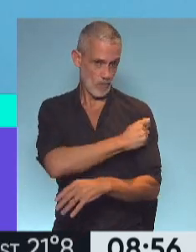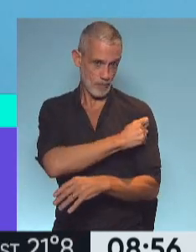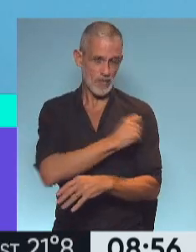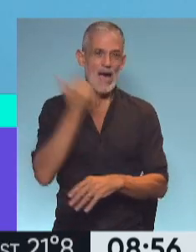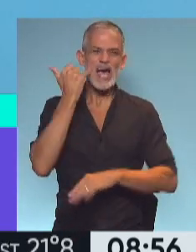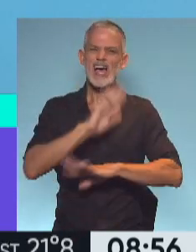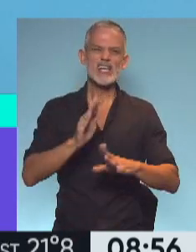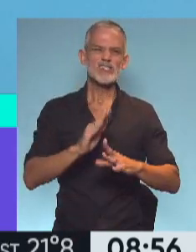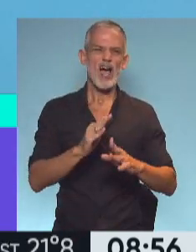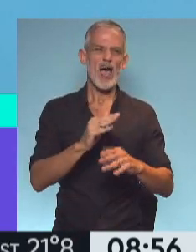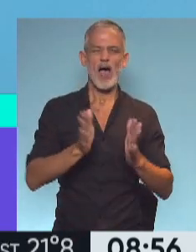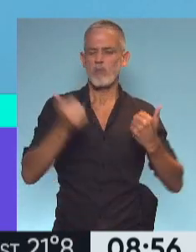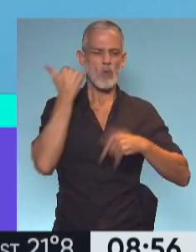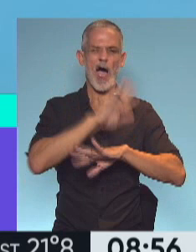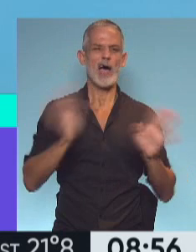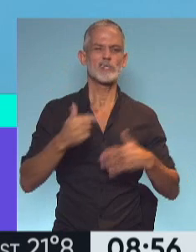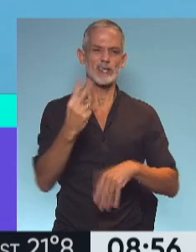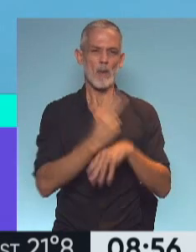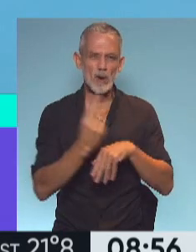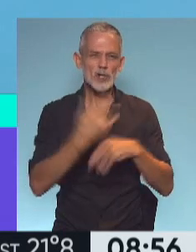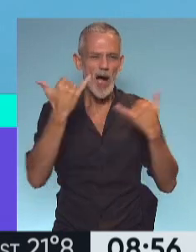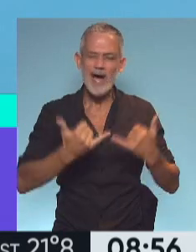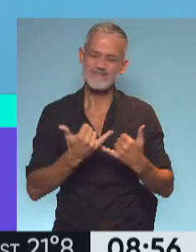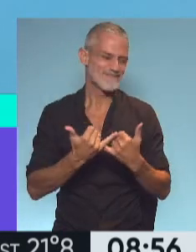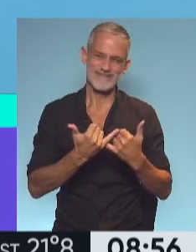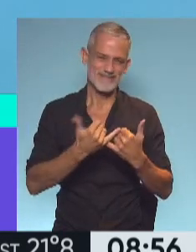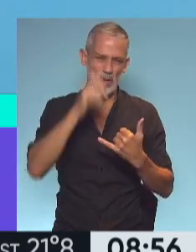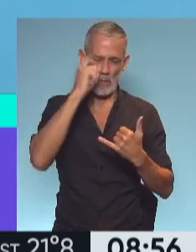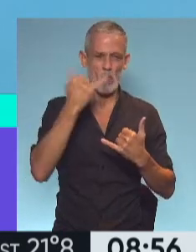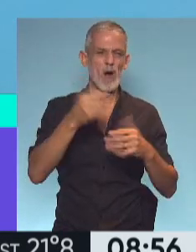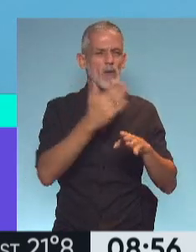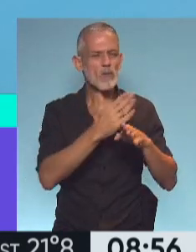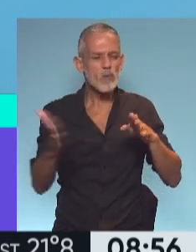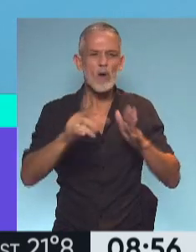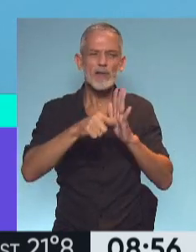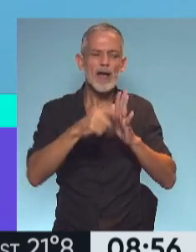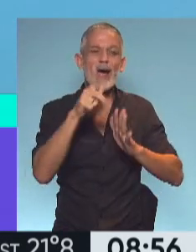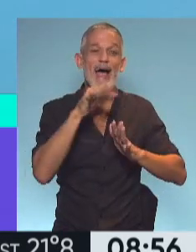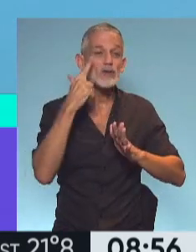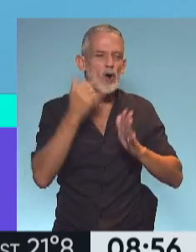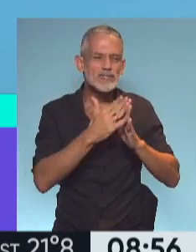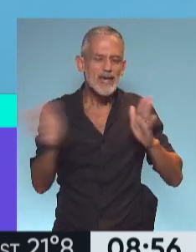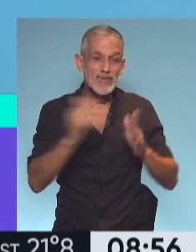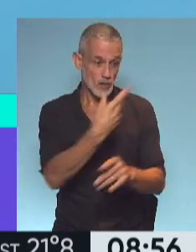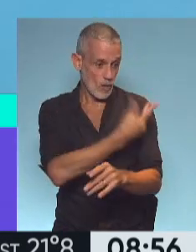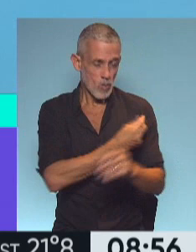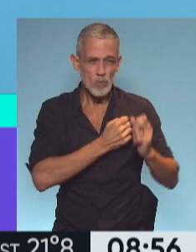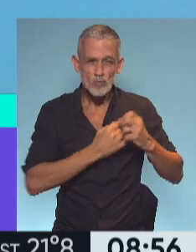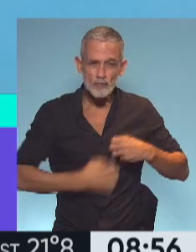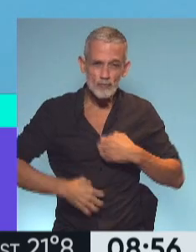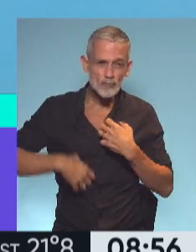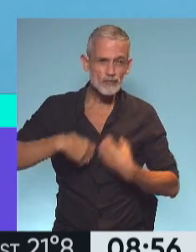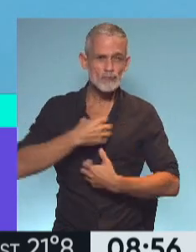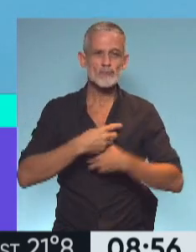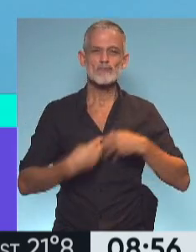es inmediato el efecto, no tenemos protección inmediatamente, tarda al menos 14 días en empezar a generar esas